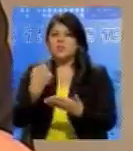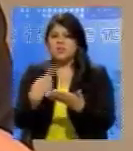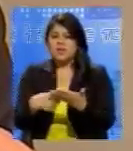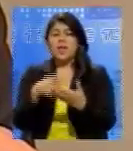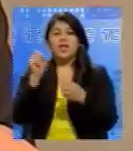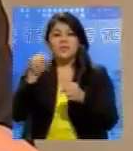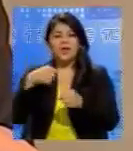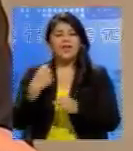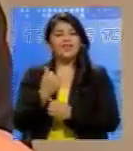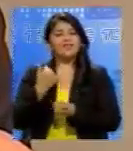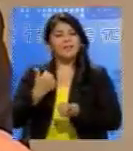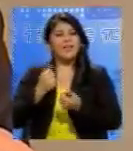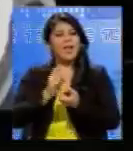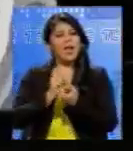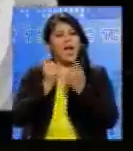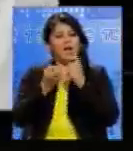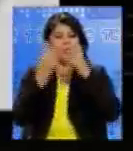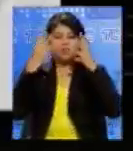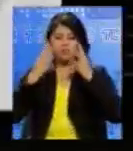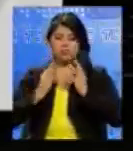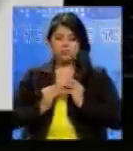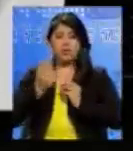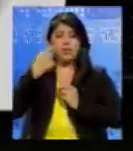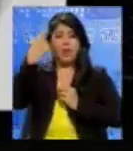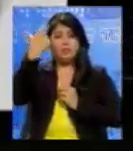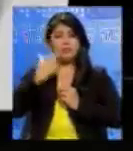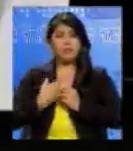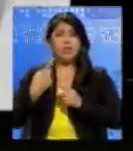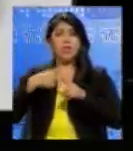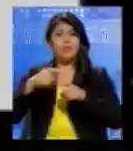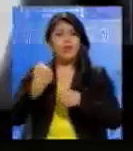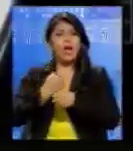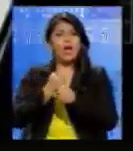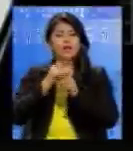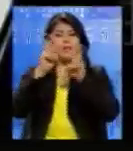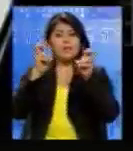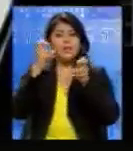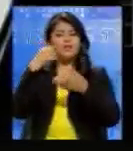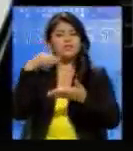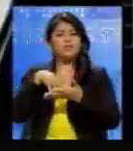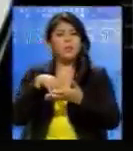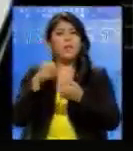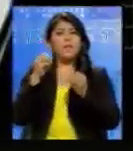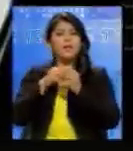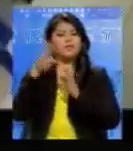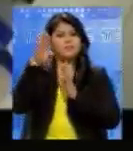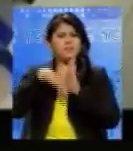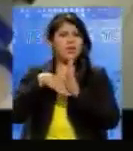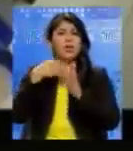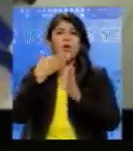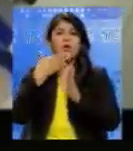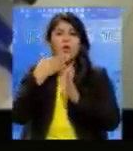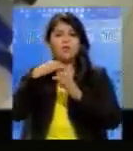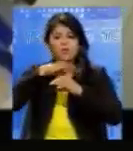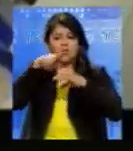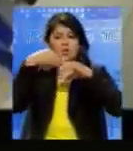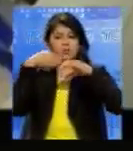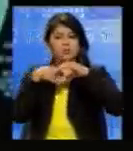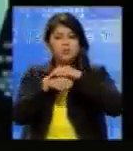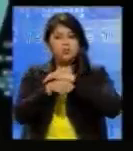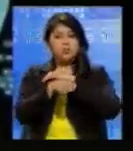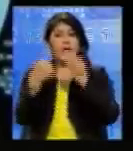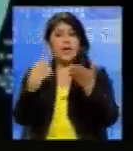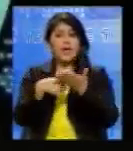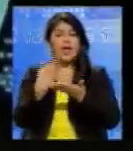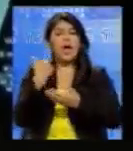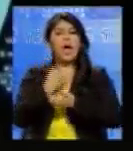que favorecen a la recuperación del paciente. La neurociencia ha desarrollado alternativas de tratamiento menos invasivas, tales como la embolización endovascular,